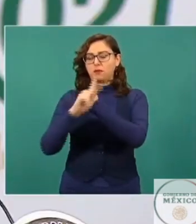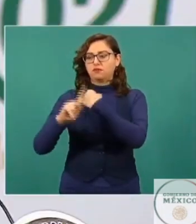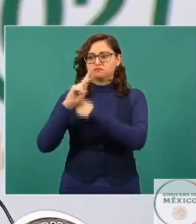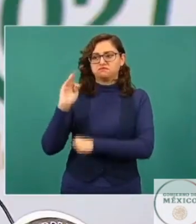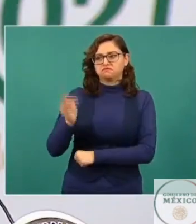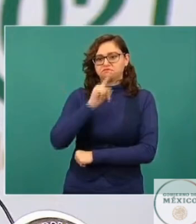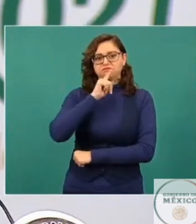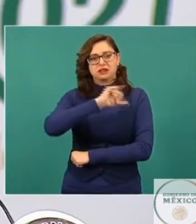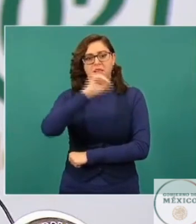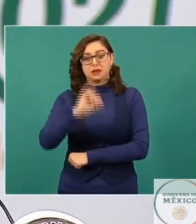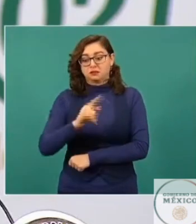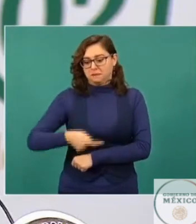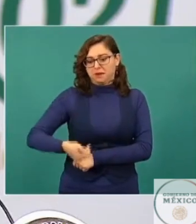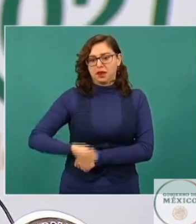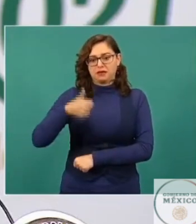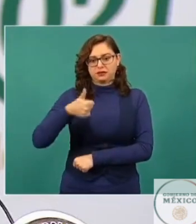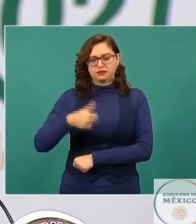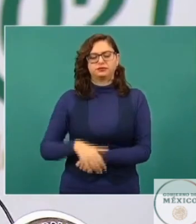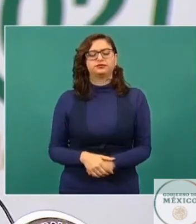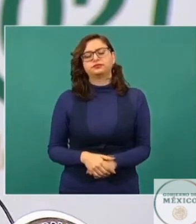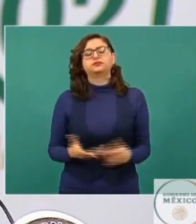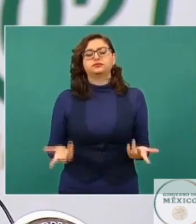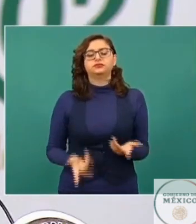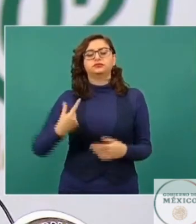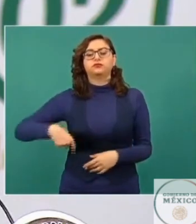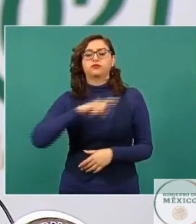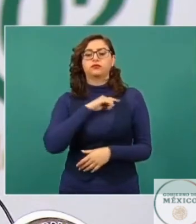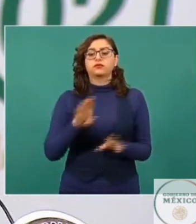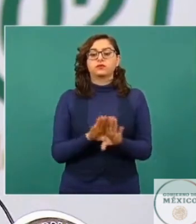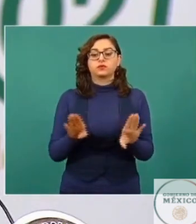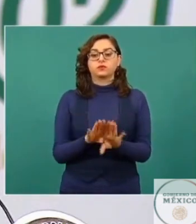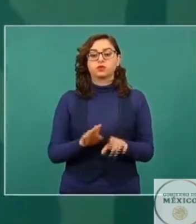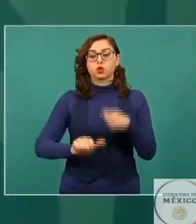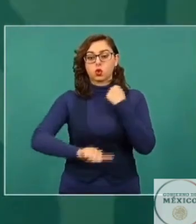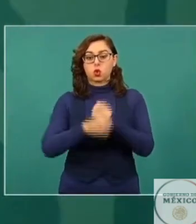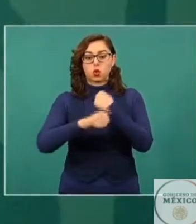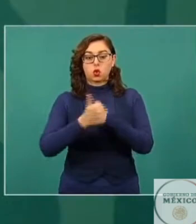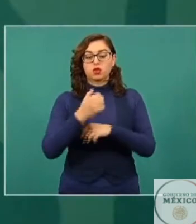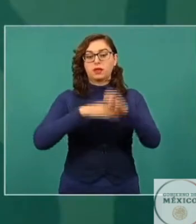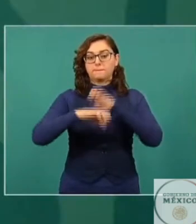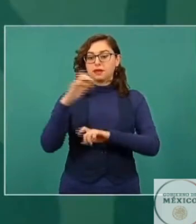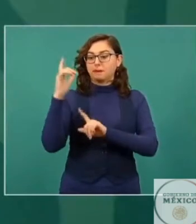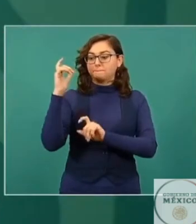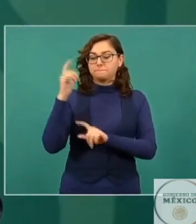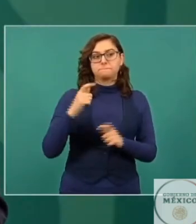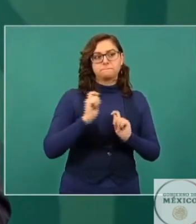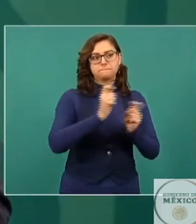11 compañías de armas en la Corte de Massachusetts. Fue presentada el día 4 de agosto del